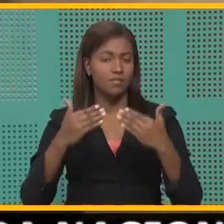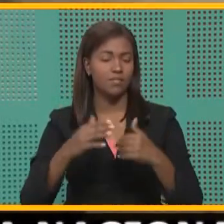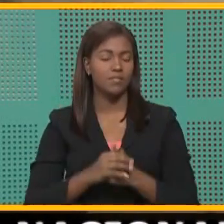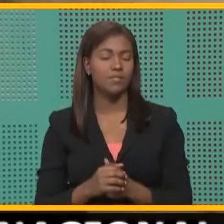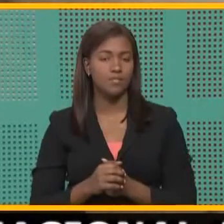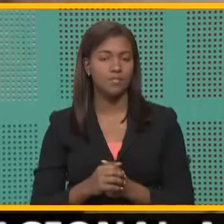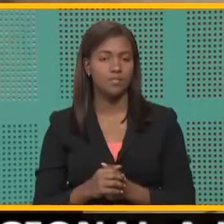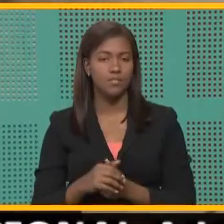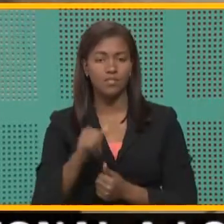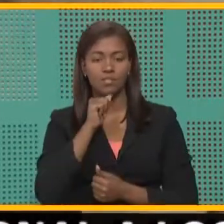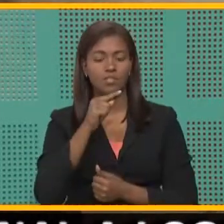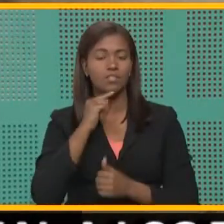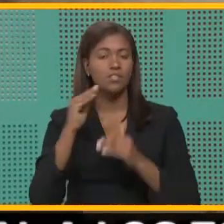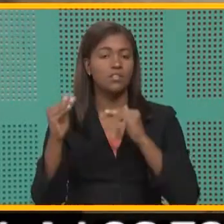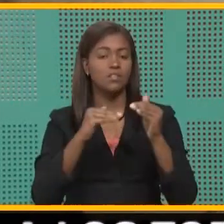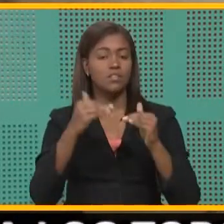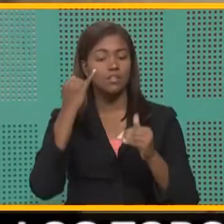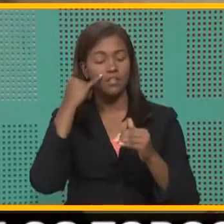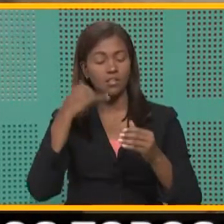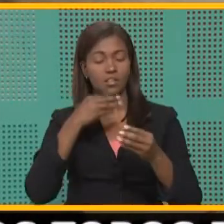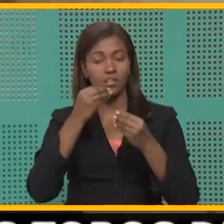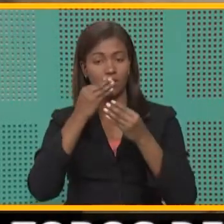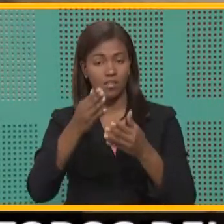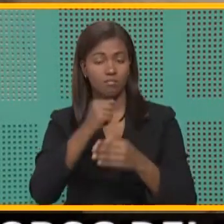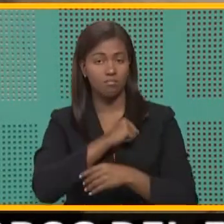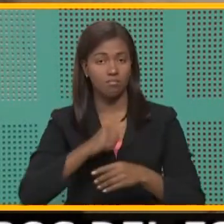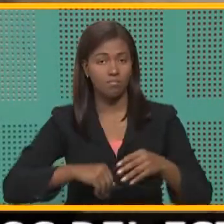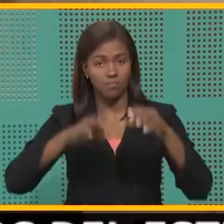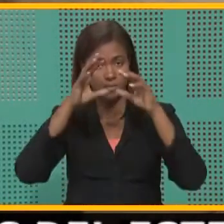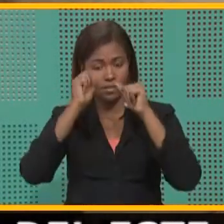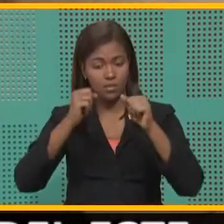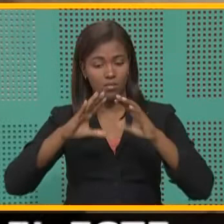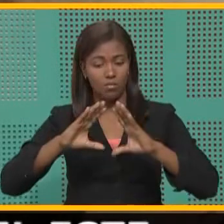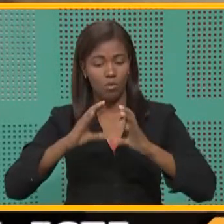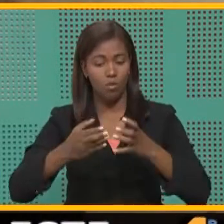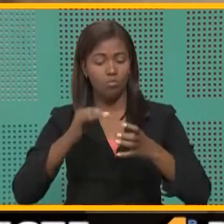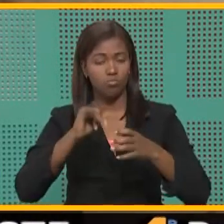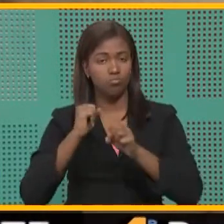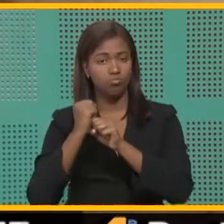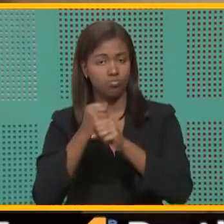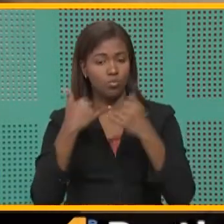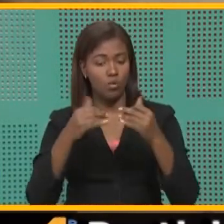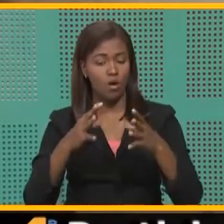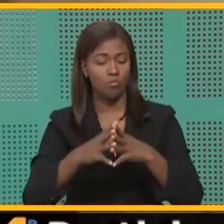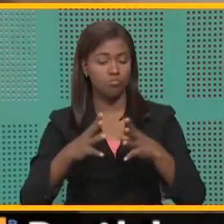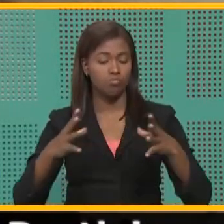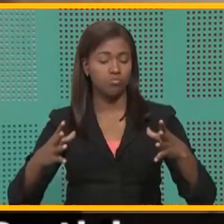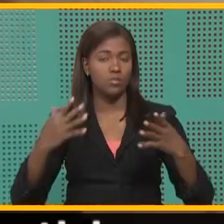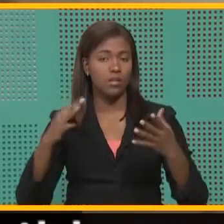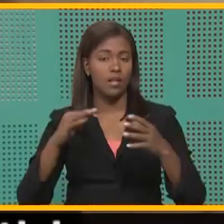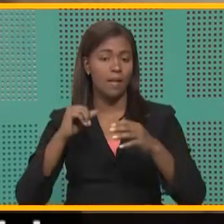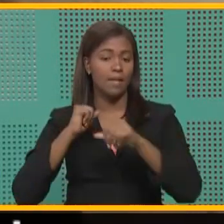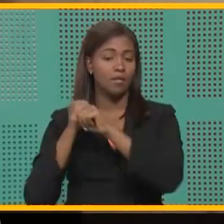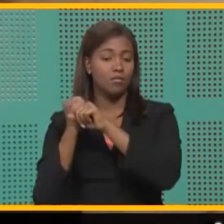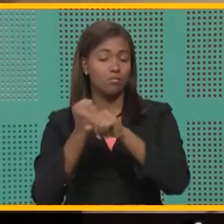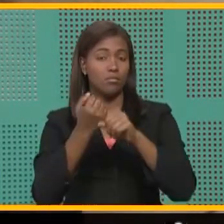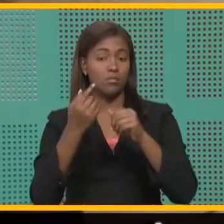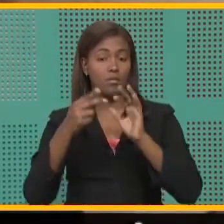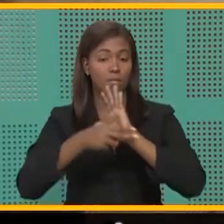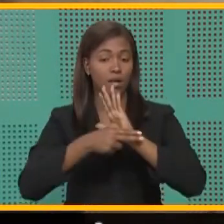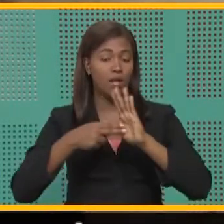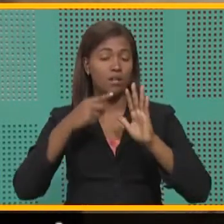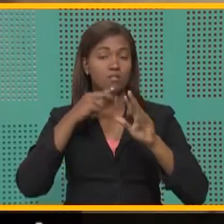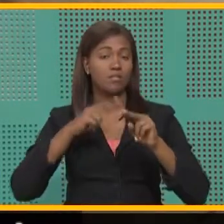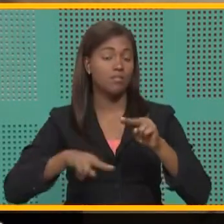sería justo si no le dijera, señor presidente, que la liga ha crecido, el béisbol como marca ha crecido y que